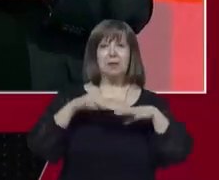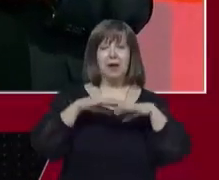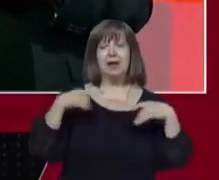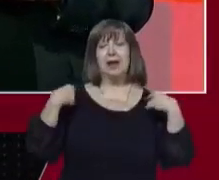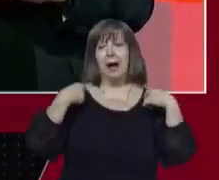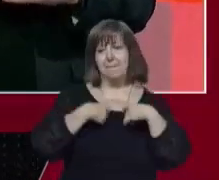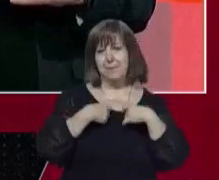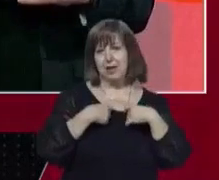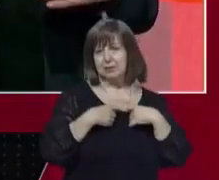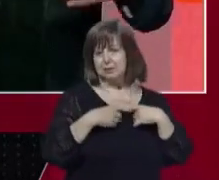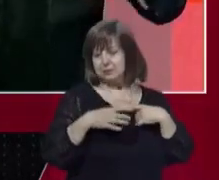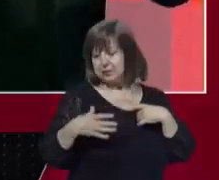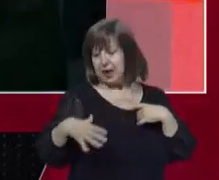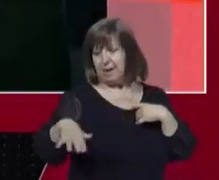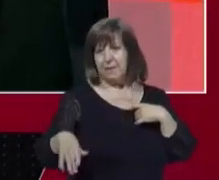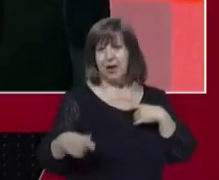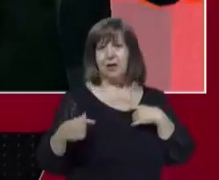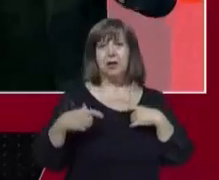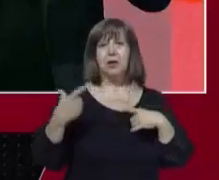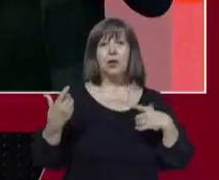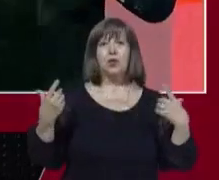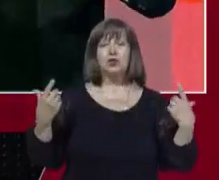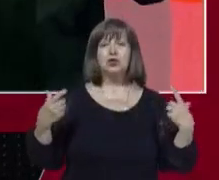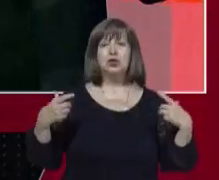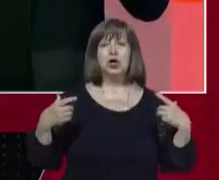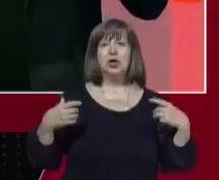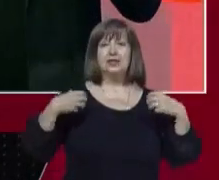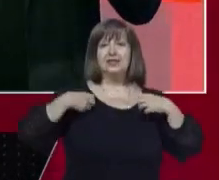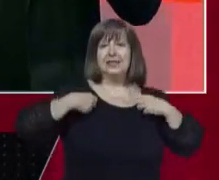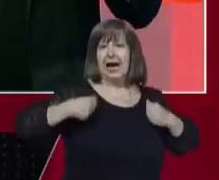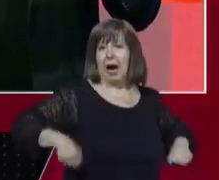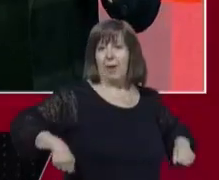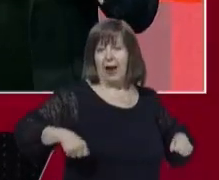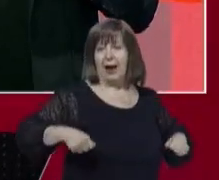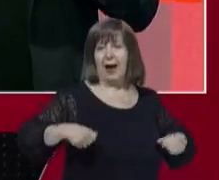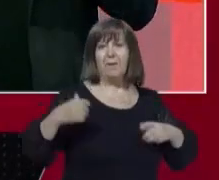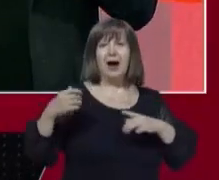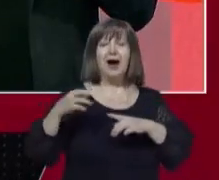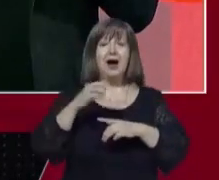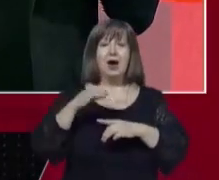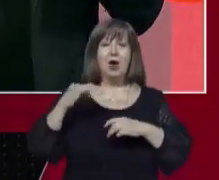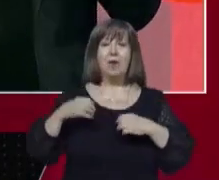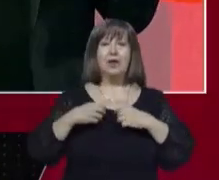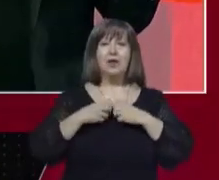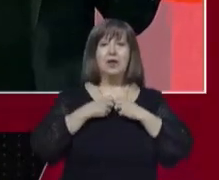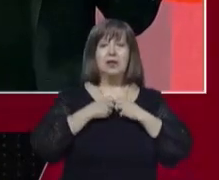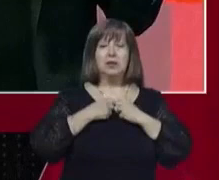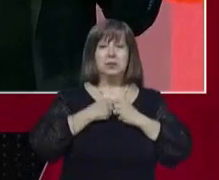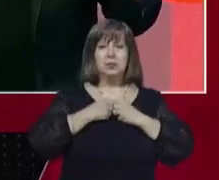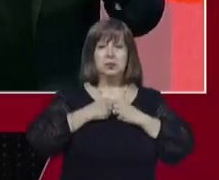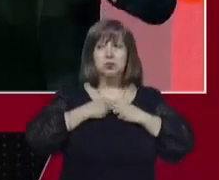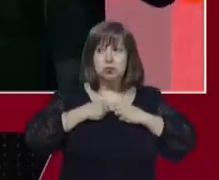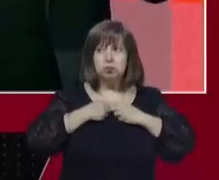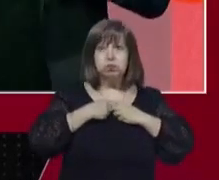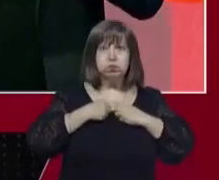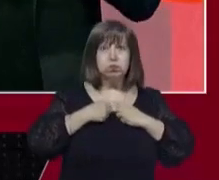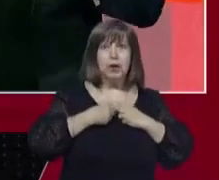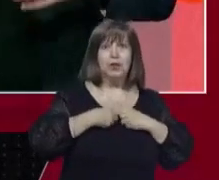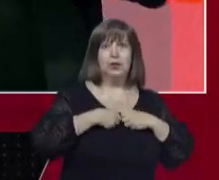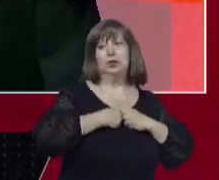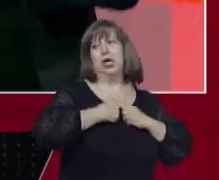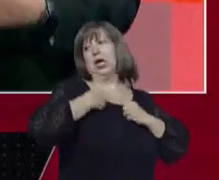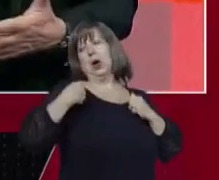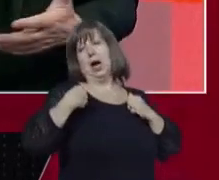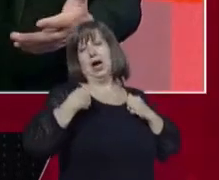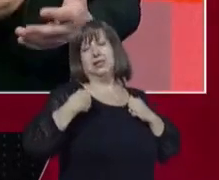de premios, donde el bailarín pegaba un tirón y le arrancaba la capa, y la capa ella nunca alcanzó a desprenderla. Entonces cuando tira